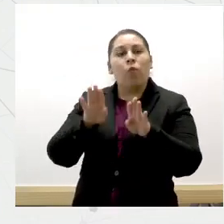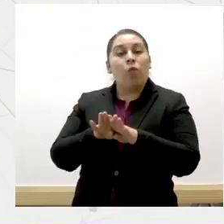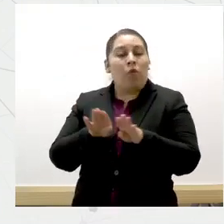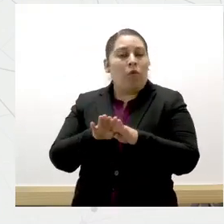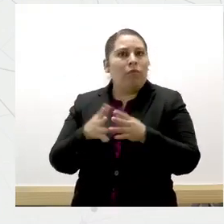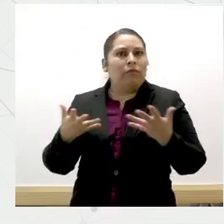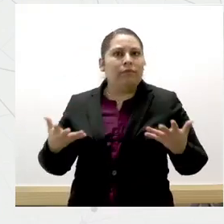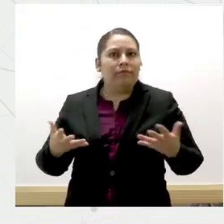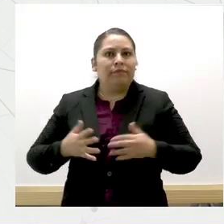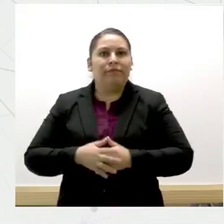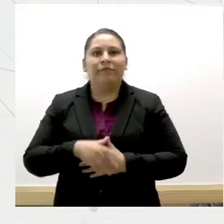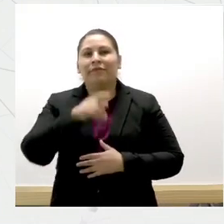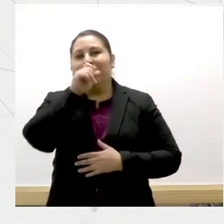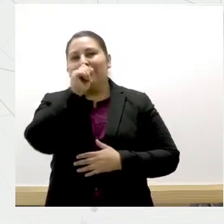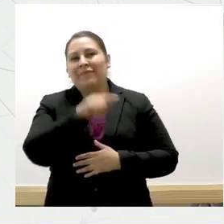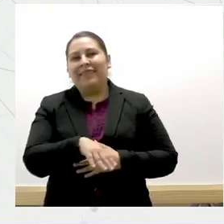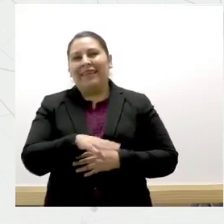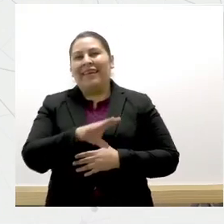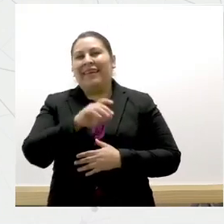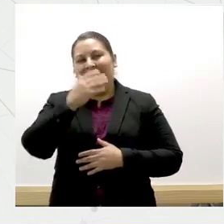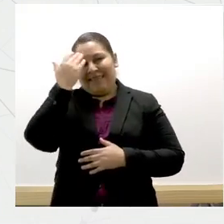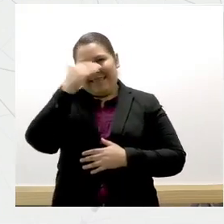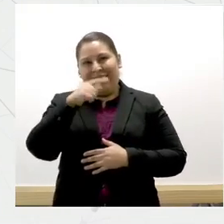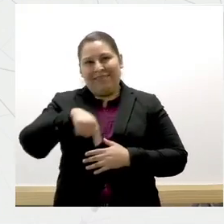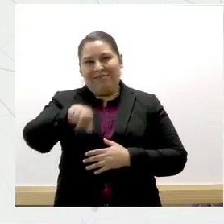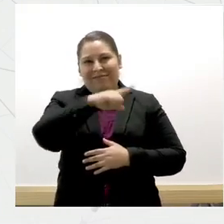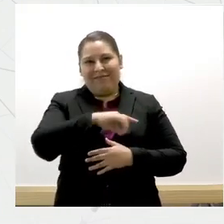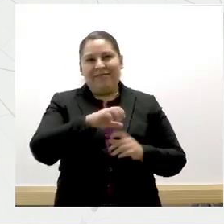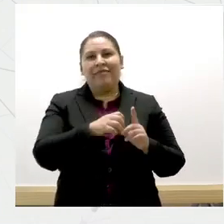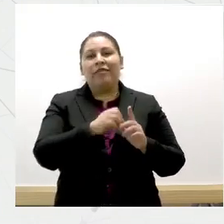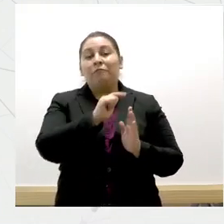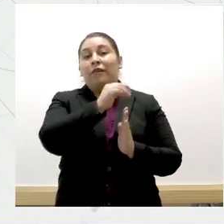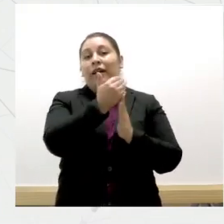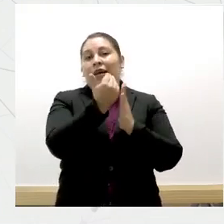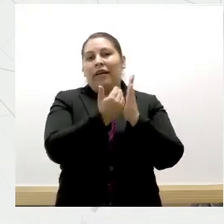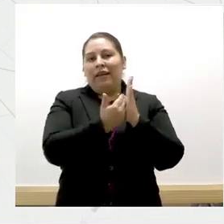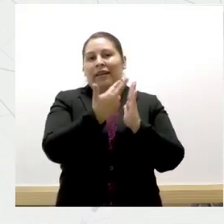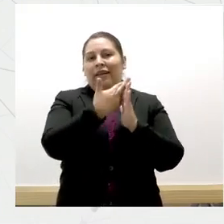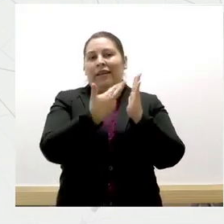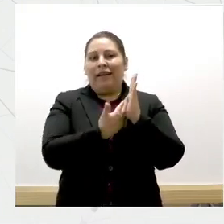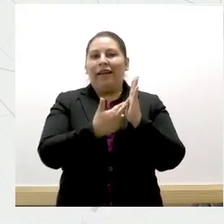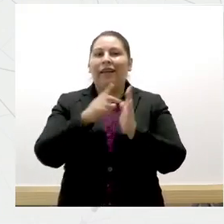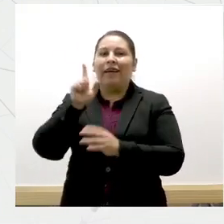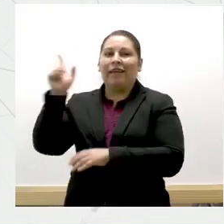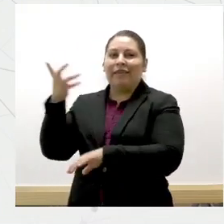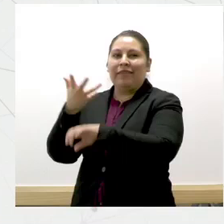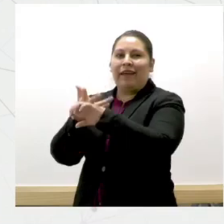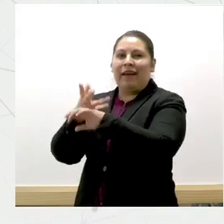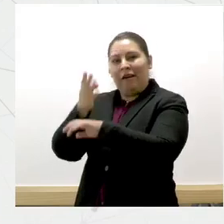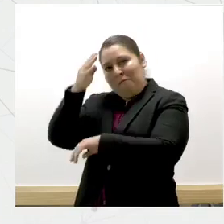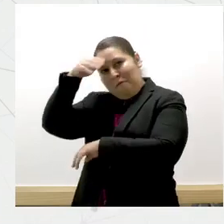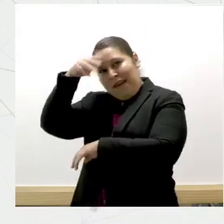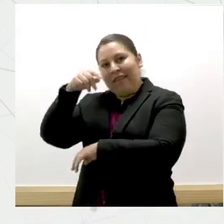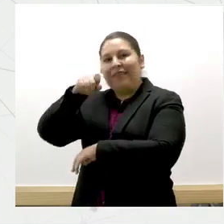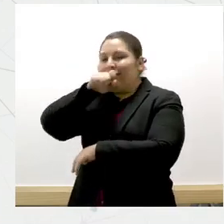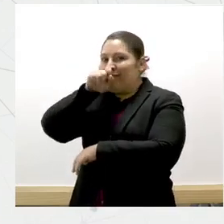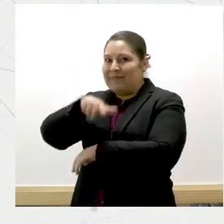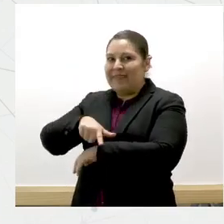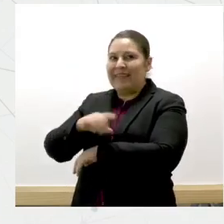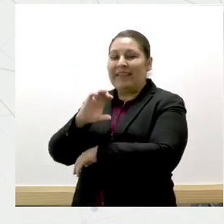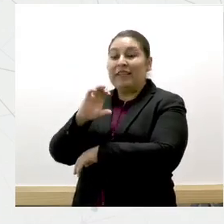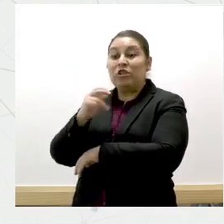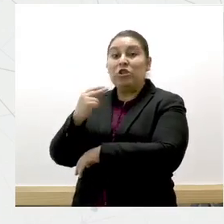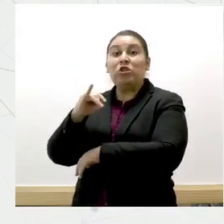la figura del CAIO. Seguro que todos los que conocen la orden ejecutiva de Joe Biden han visto cómo se desarrollaba precisamente, ¿no?, el Chief Artificial